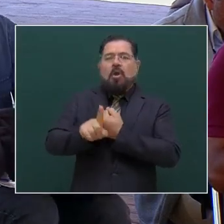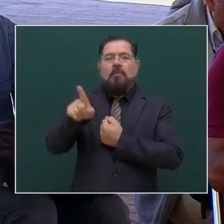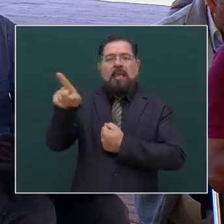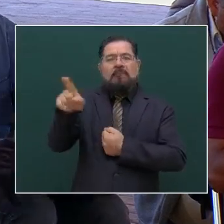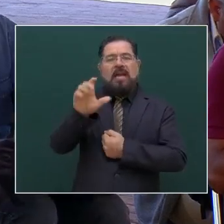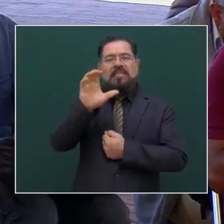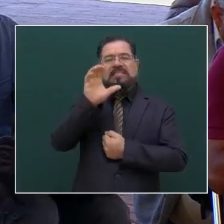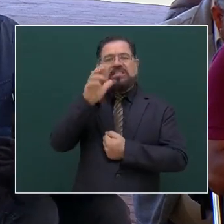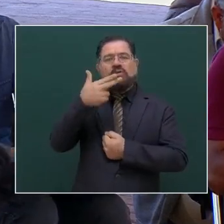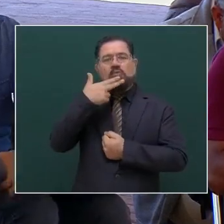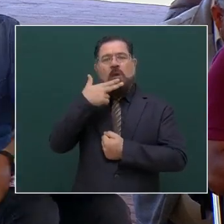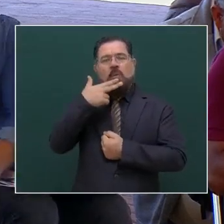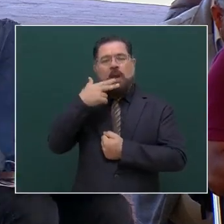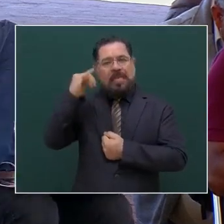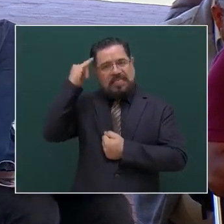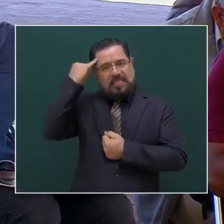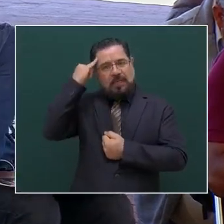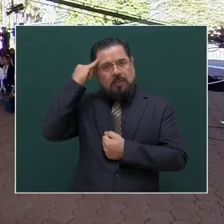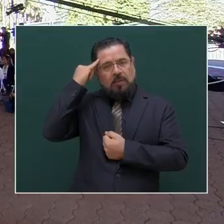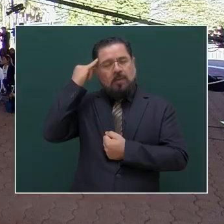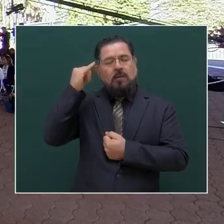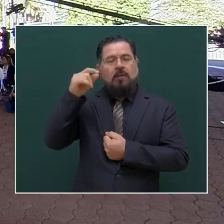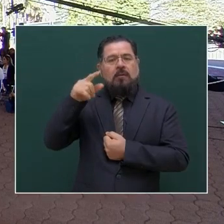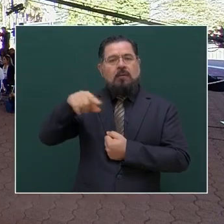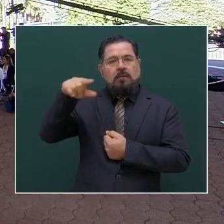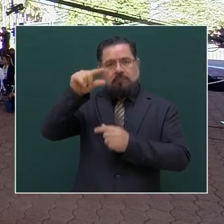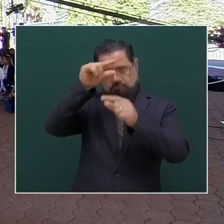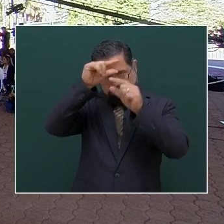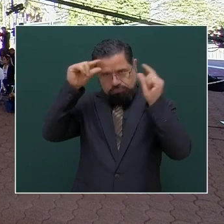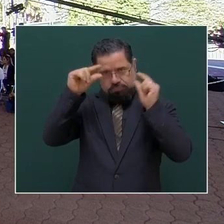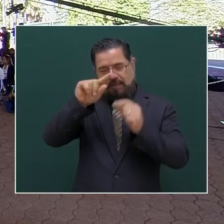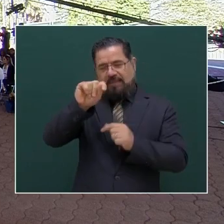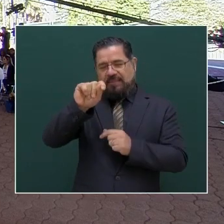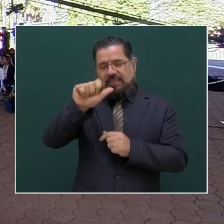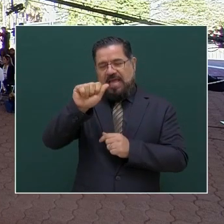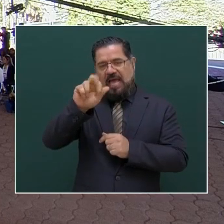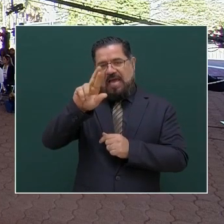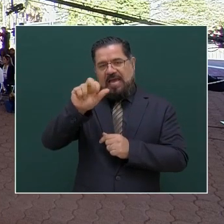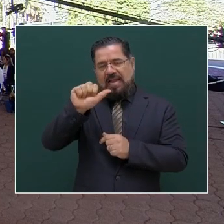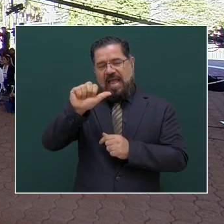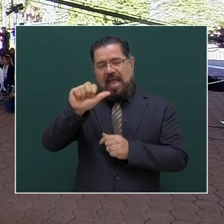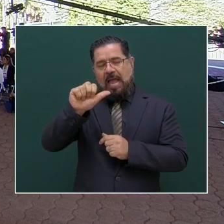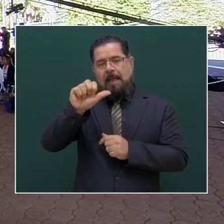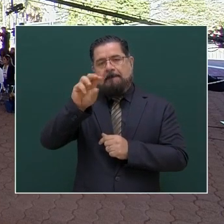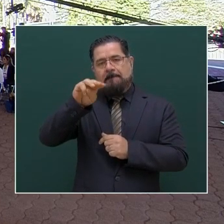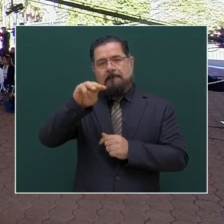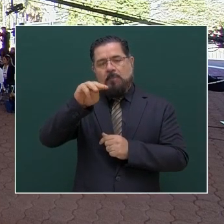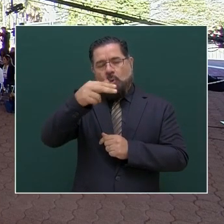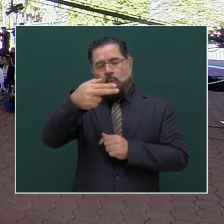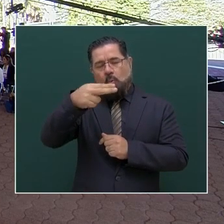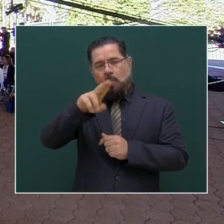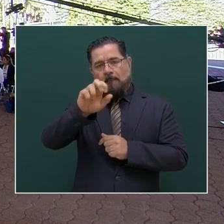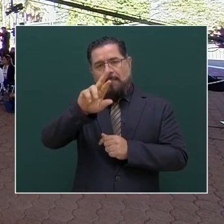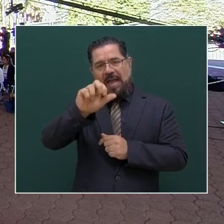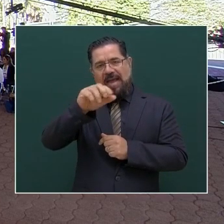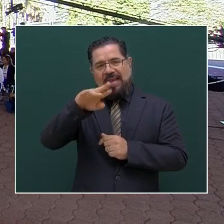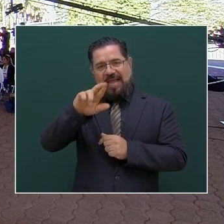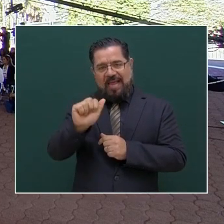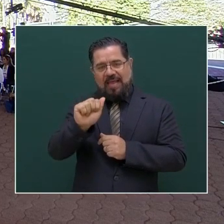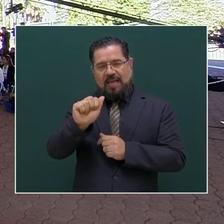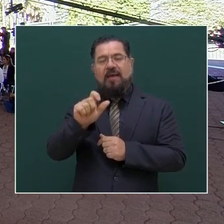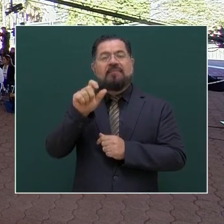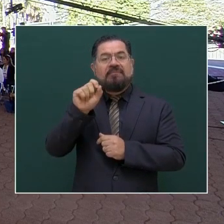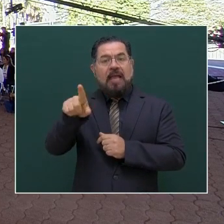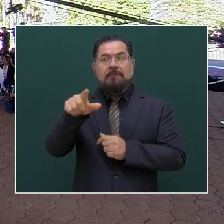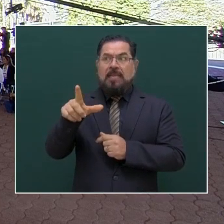favor de la gente que no, que pues que tienes más recursos, son ellos, está también, acaban de estar allá afuera de Palacio de